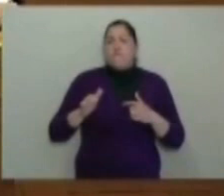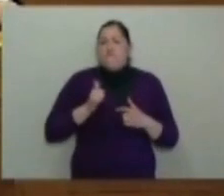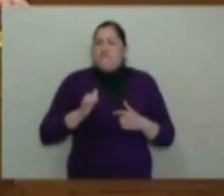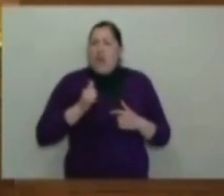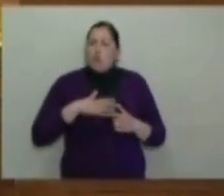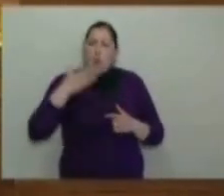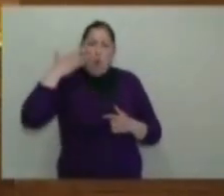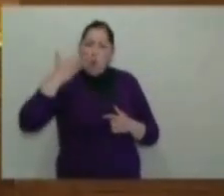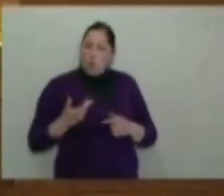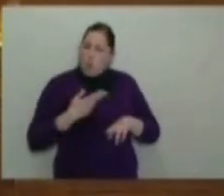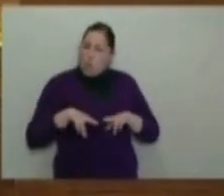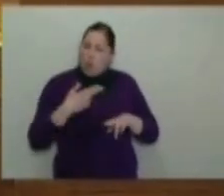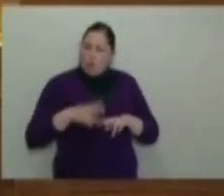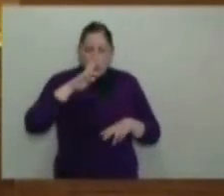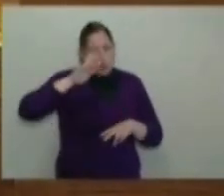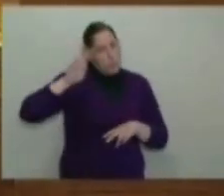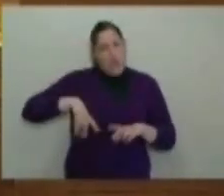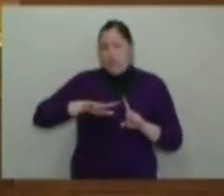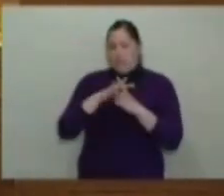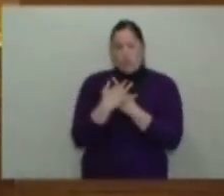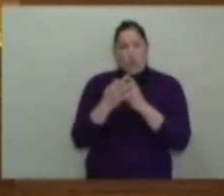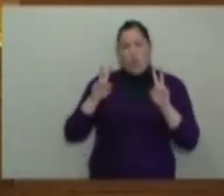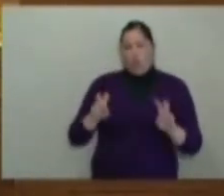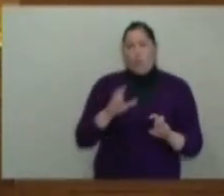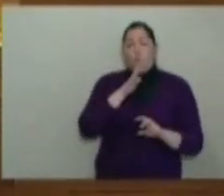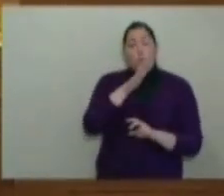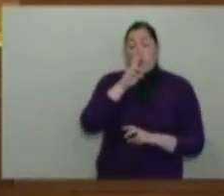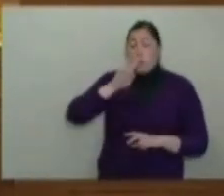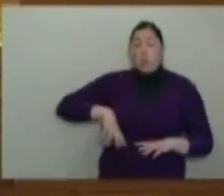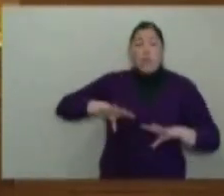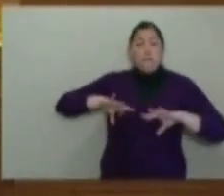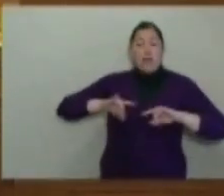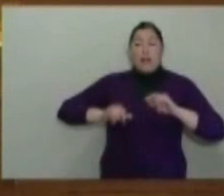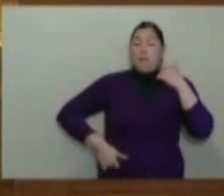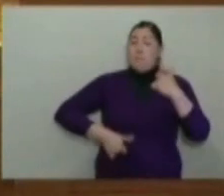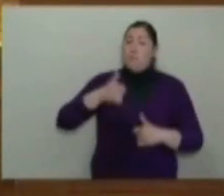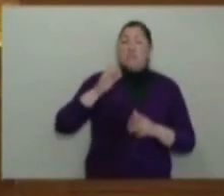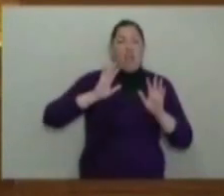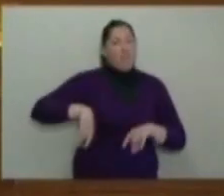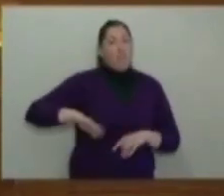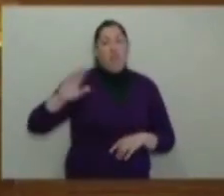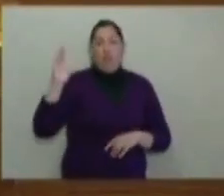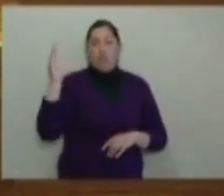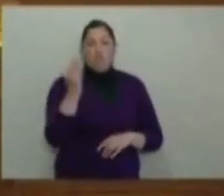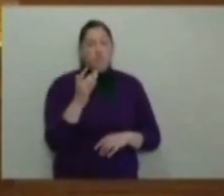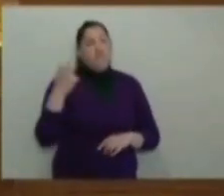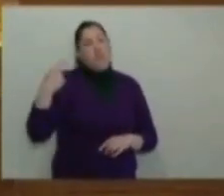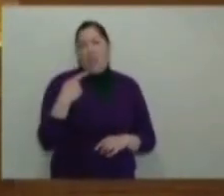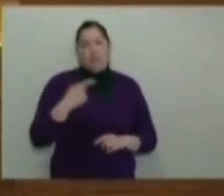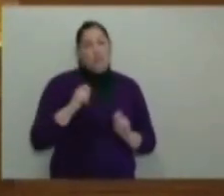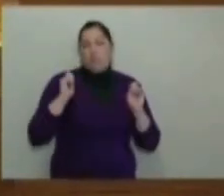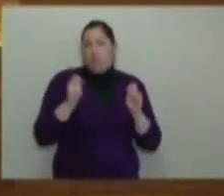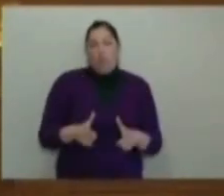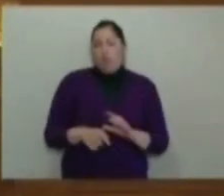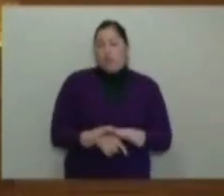orgullos políticos que creo que no sirven no sirven para para nada y que resulta contraproducente no obstante yo en la